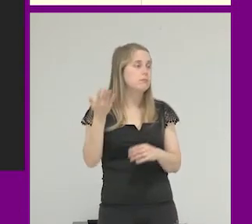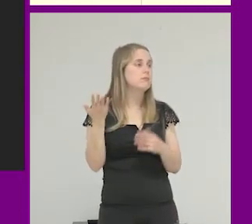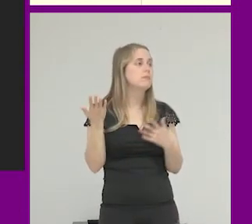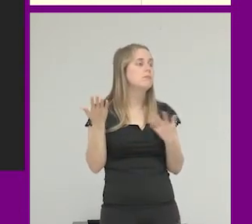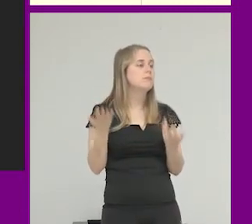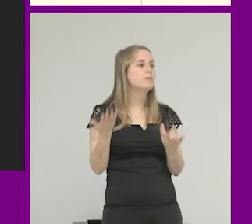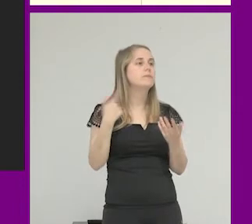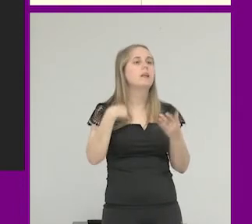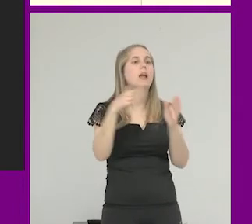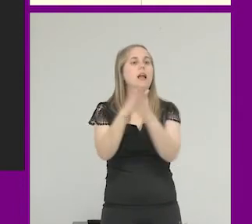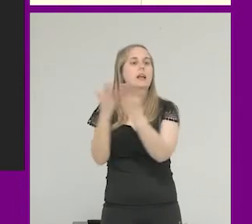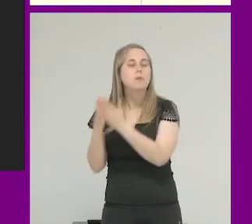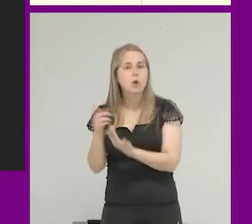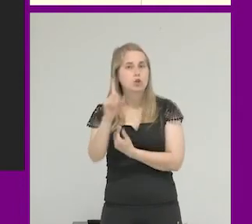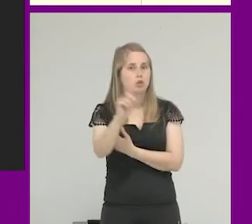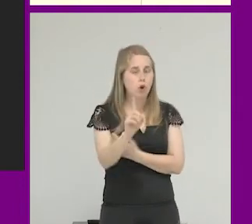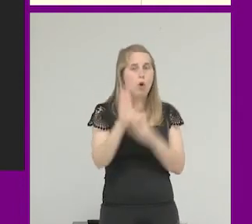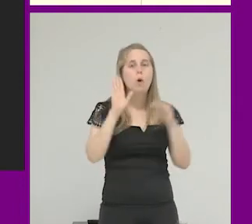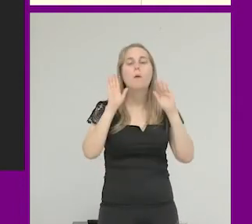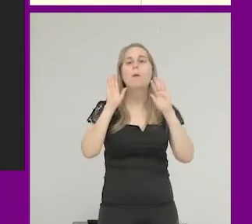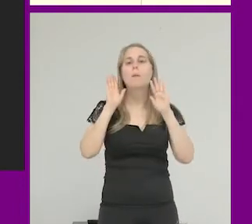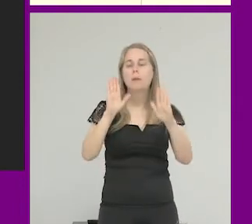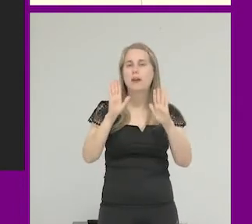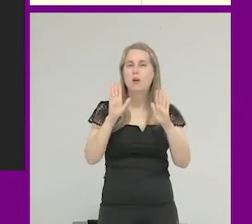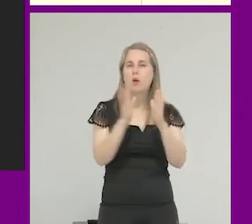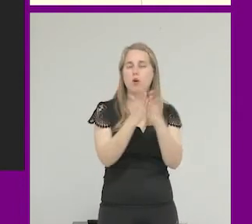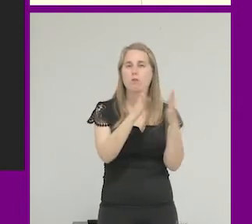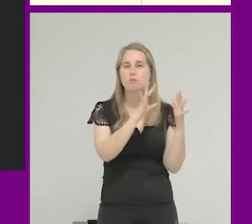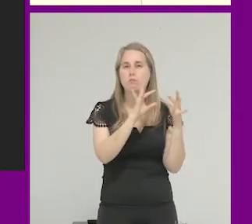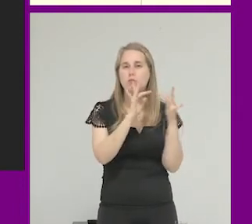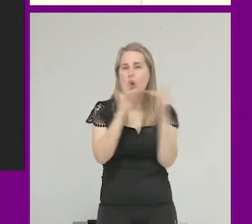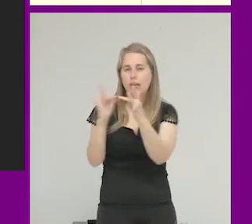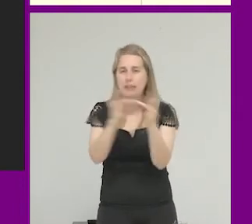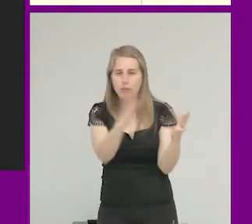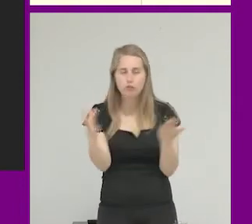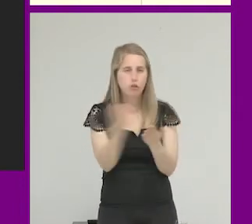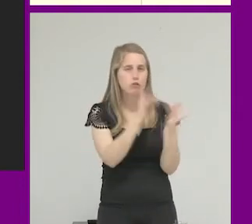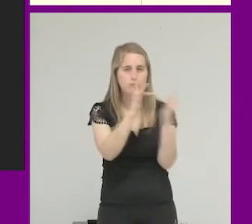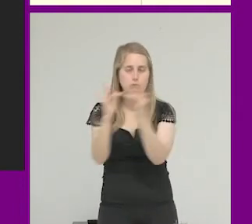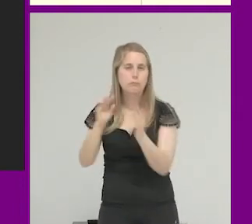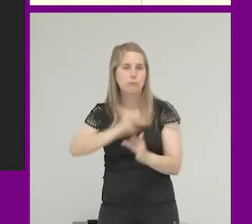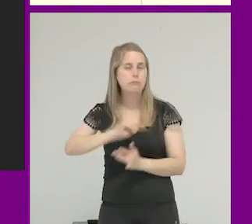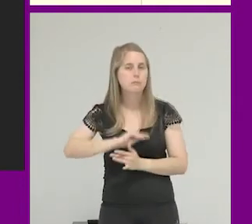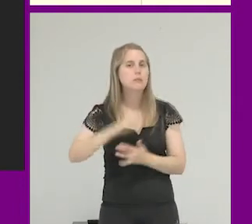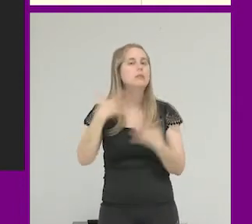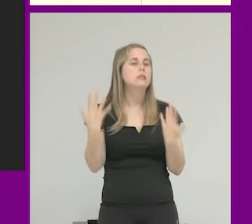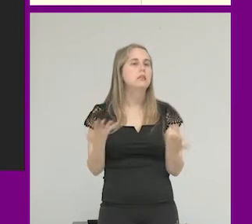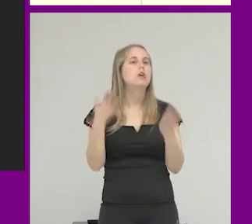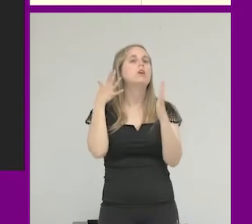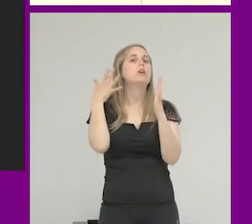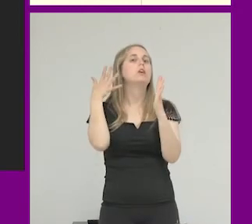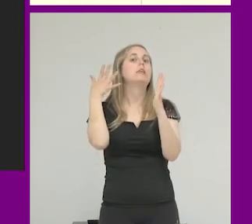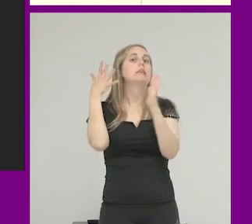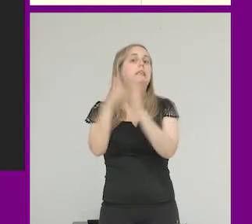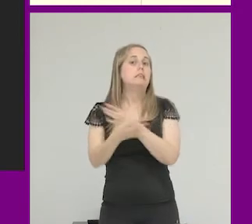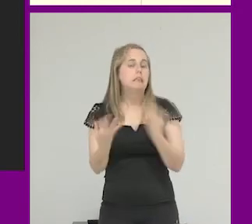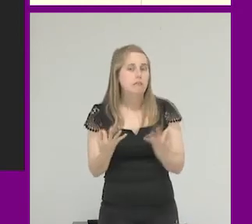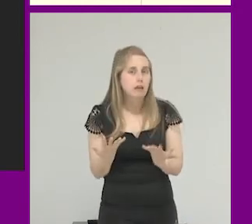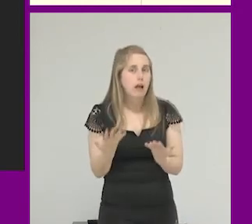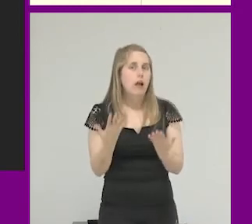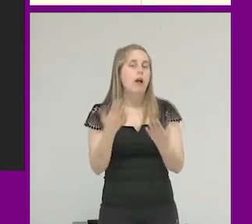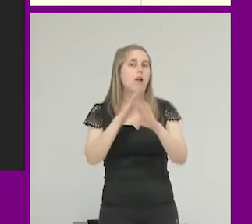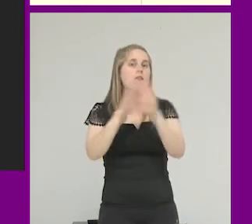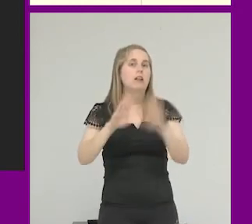Eta hori, liburuak ez, baina oso konektatuta daude guztiak, eta horrek zer dakar